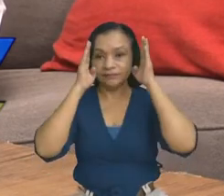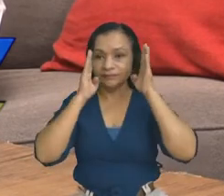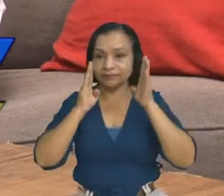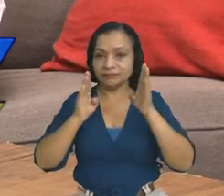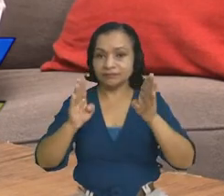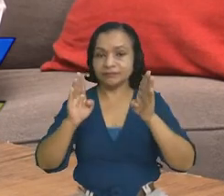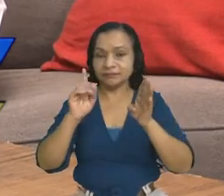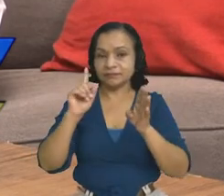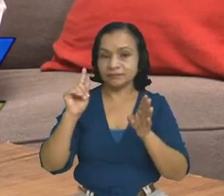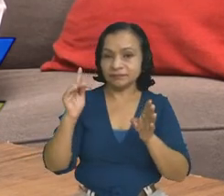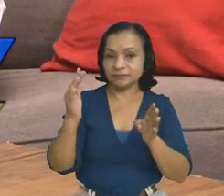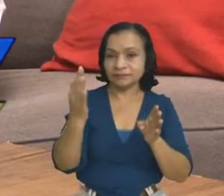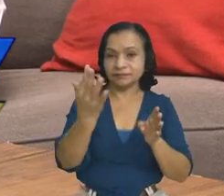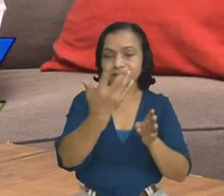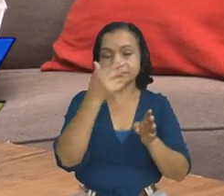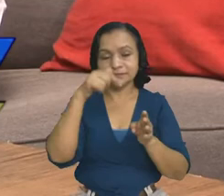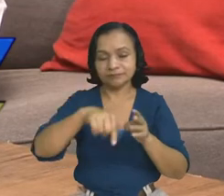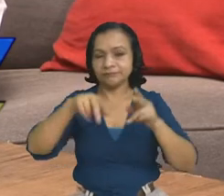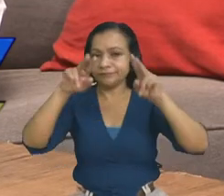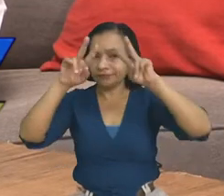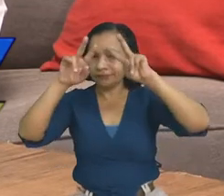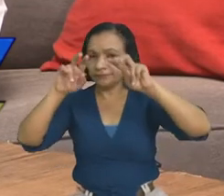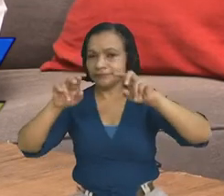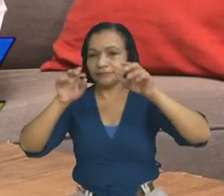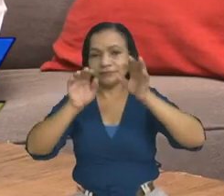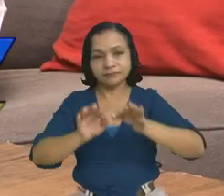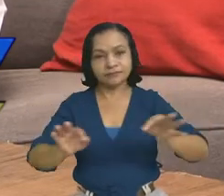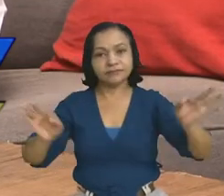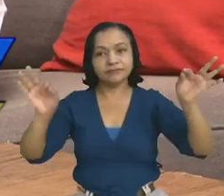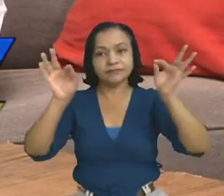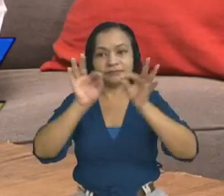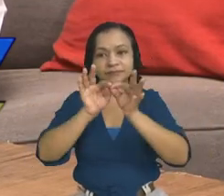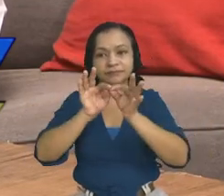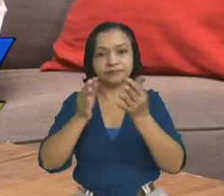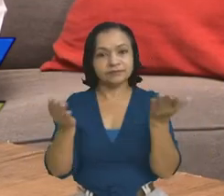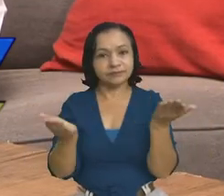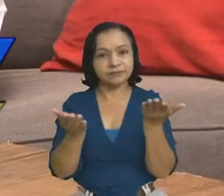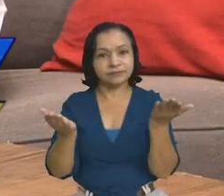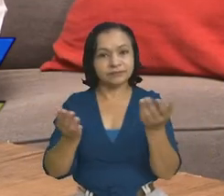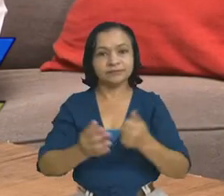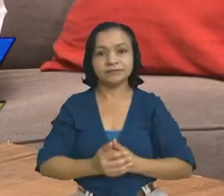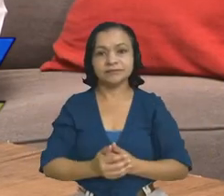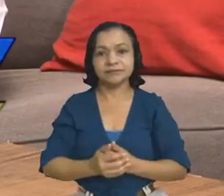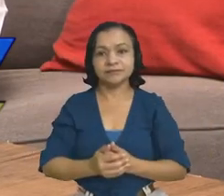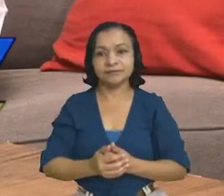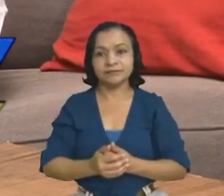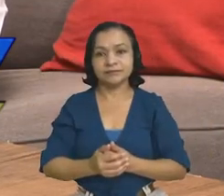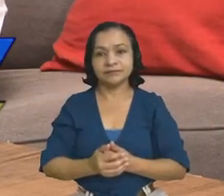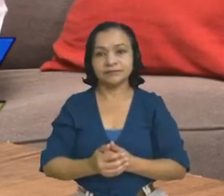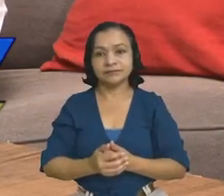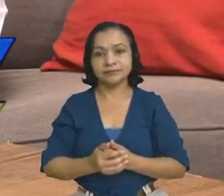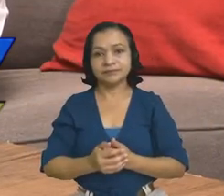estamos nosotros hoy revisando. Es muy importante, ¿no?, el hecho de que